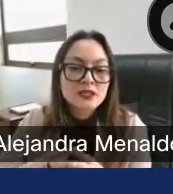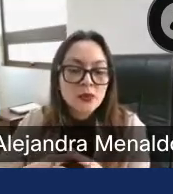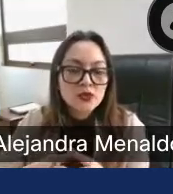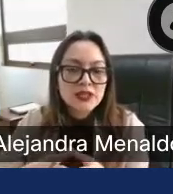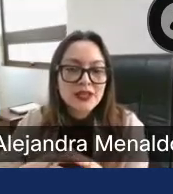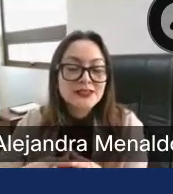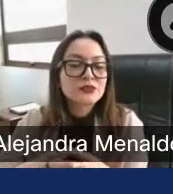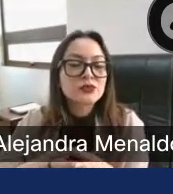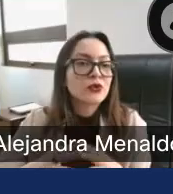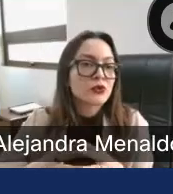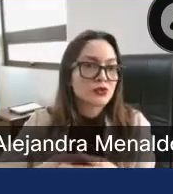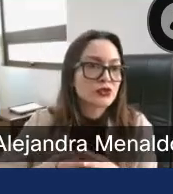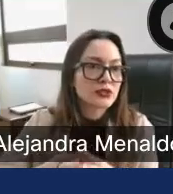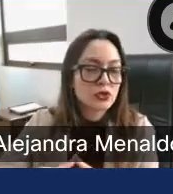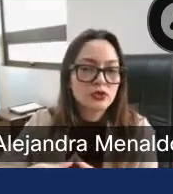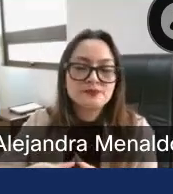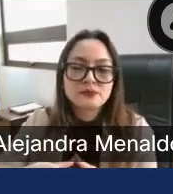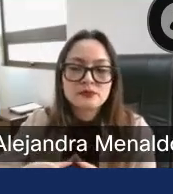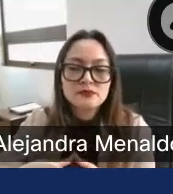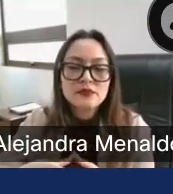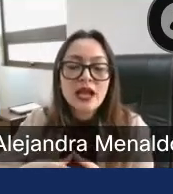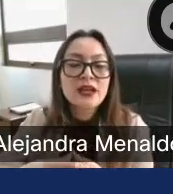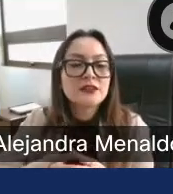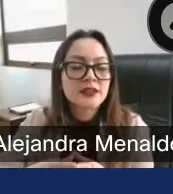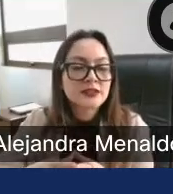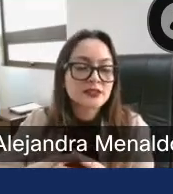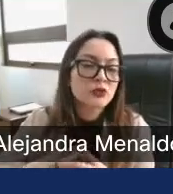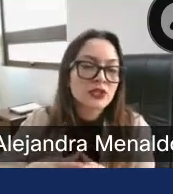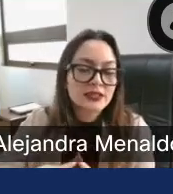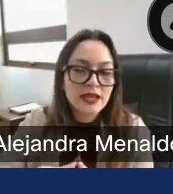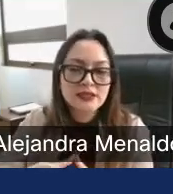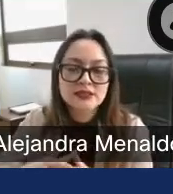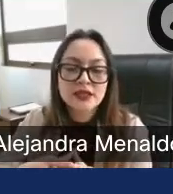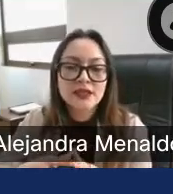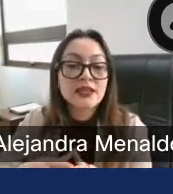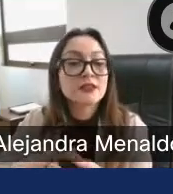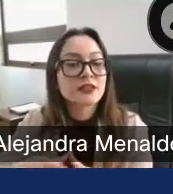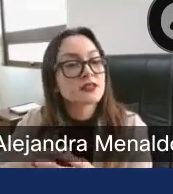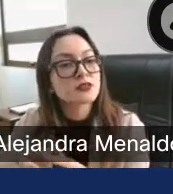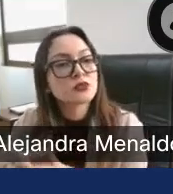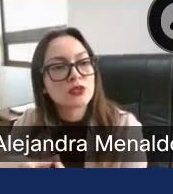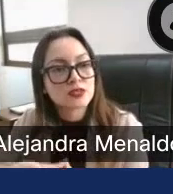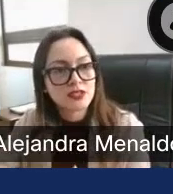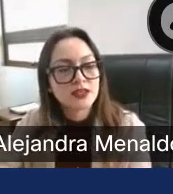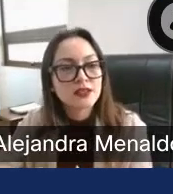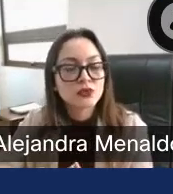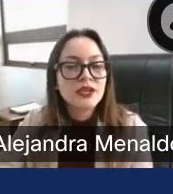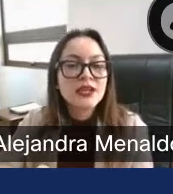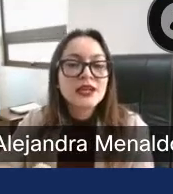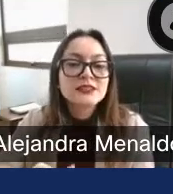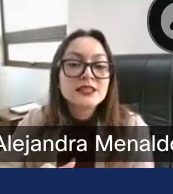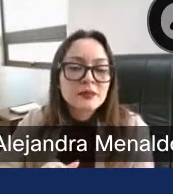que responde dentro de nuestro sector a diferentes causalidades y a diferentes resultados